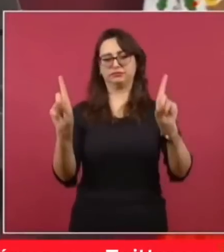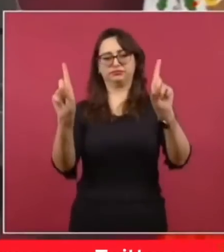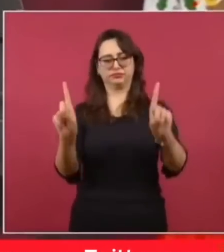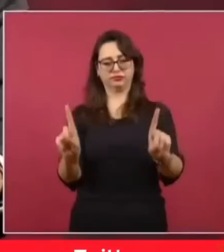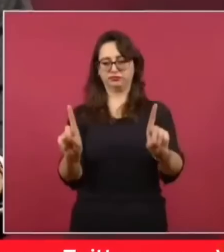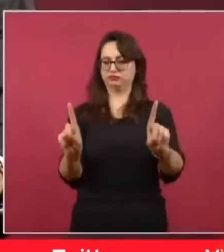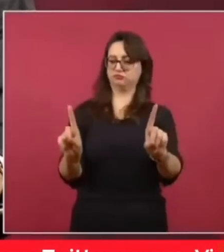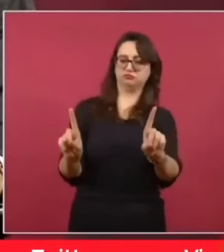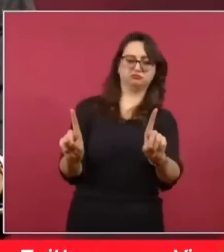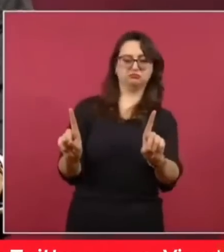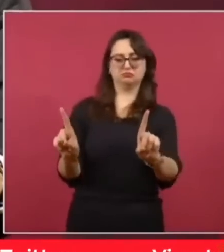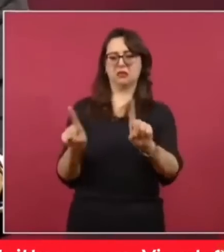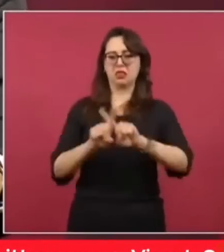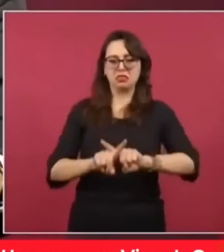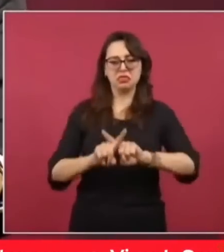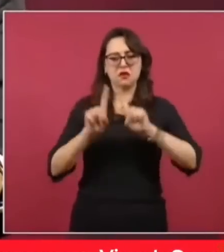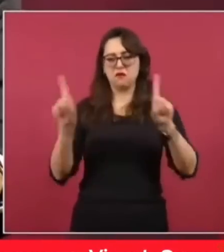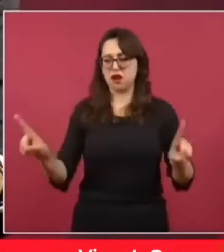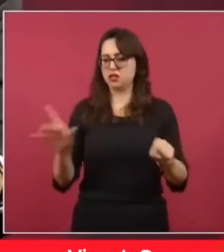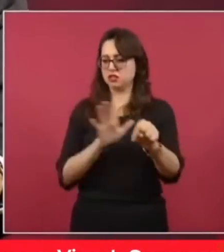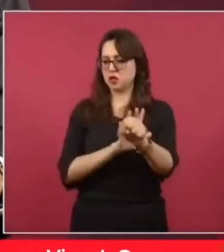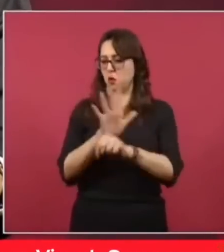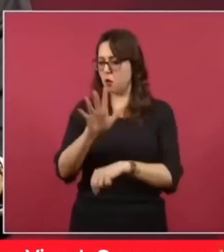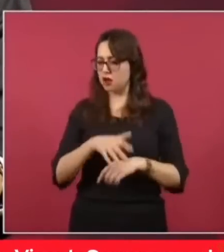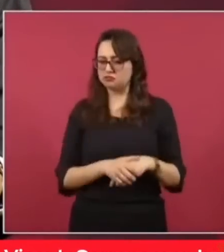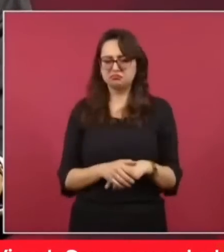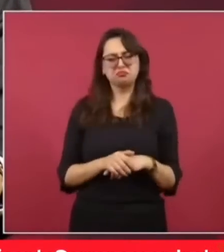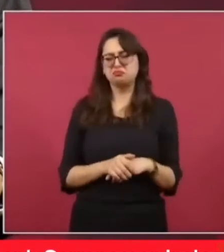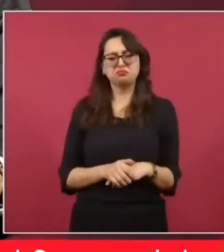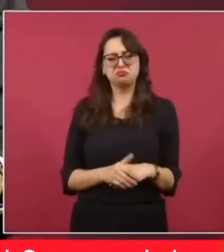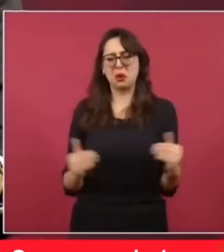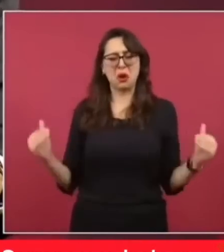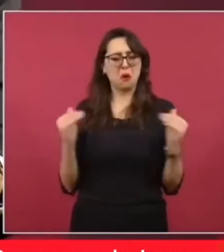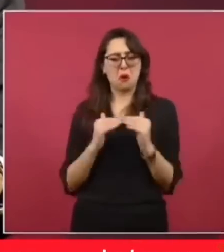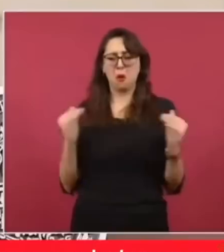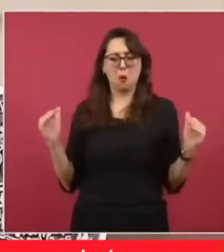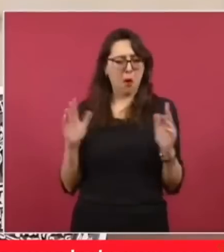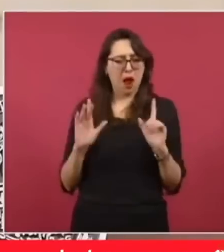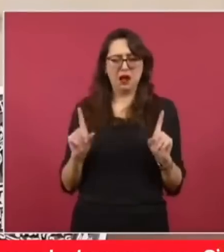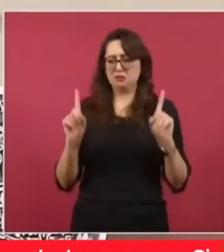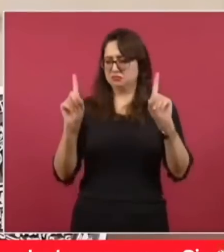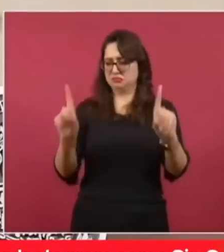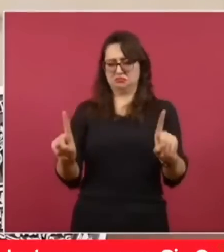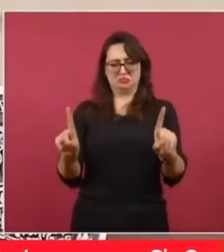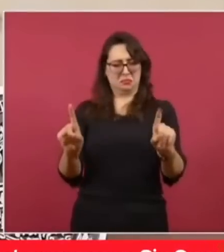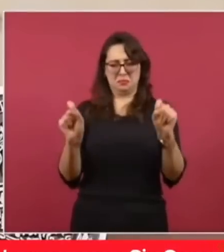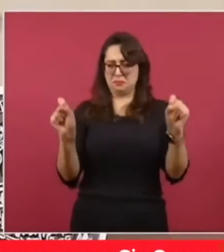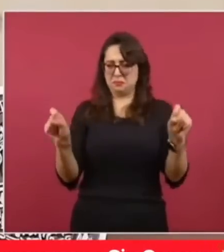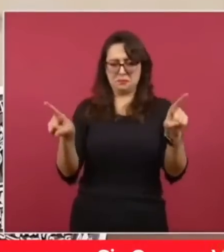Pues son iguales, pero sí hay un matiz, una pequeña diferencia.